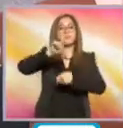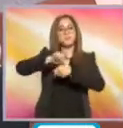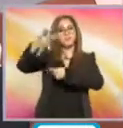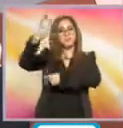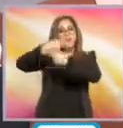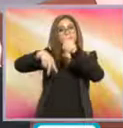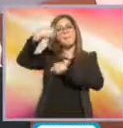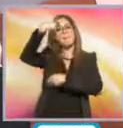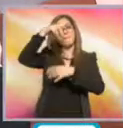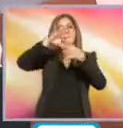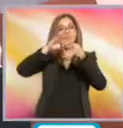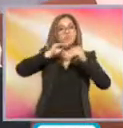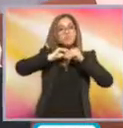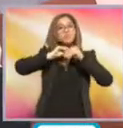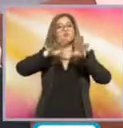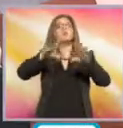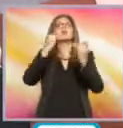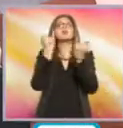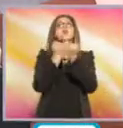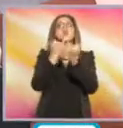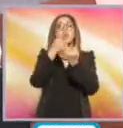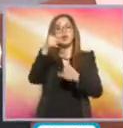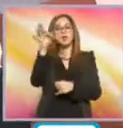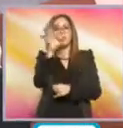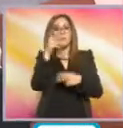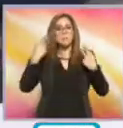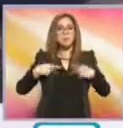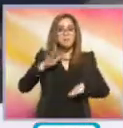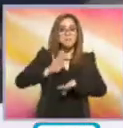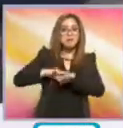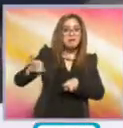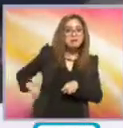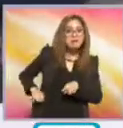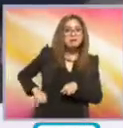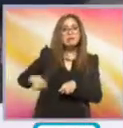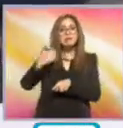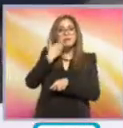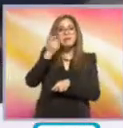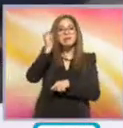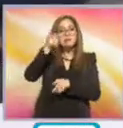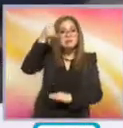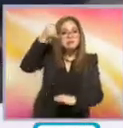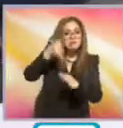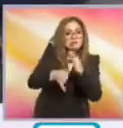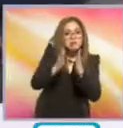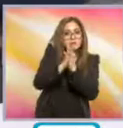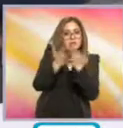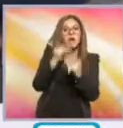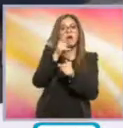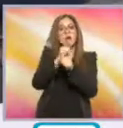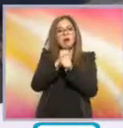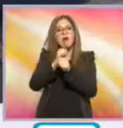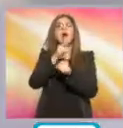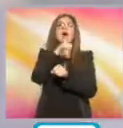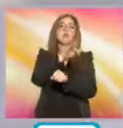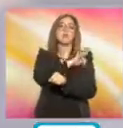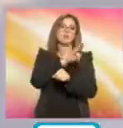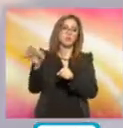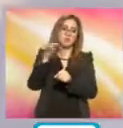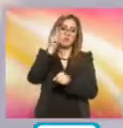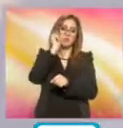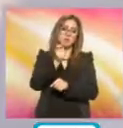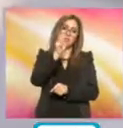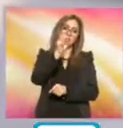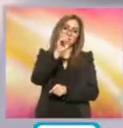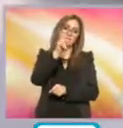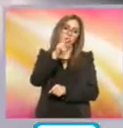tu información. Ahí está también, por supuesto, el libro por si a alguien le interesa y alguien quiere conocer más a fondo de este síndrome que, bueno,